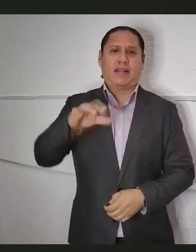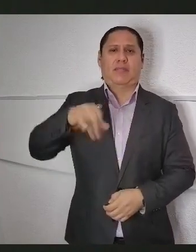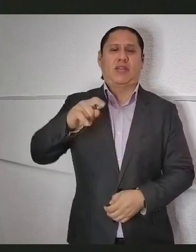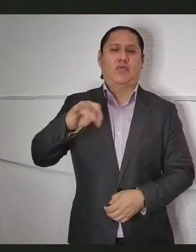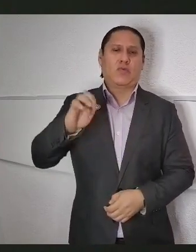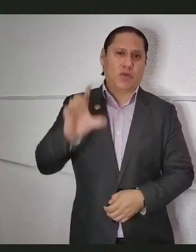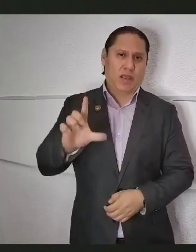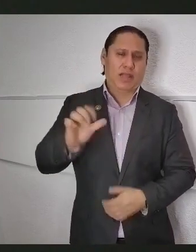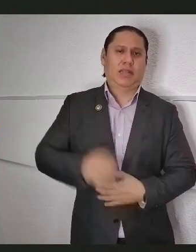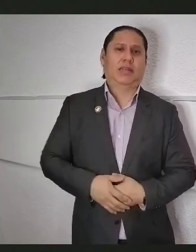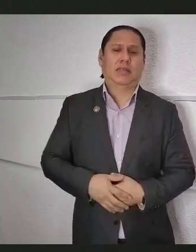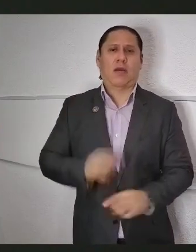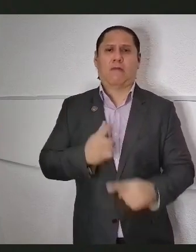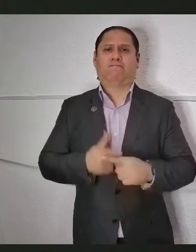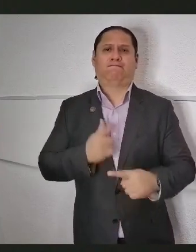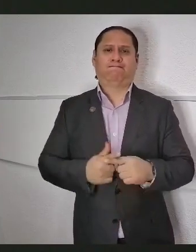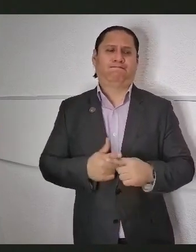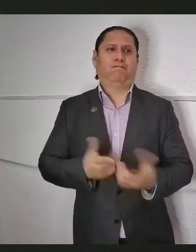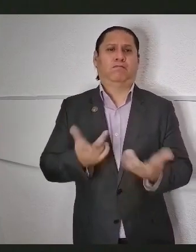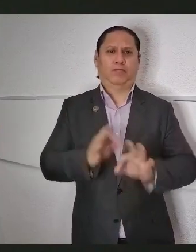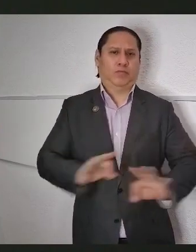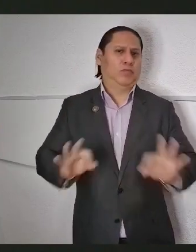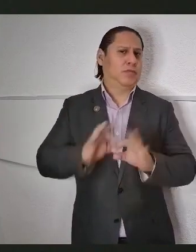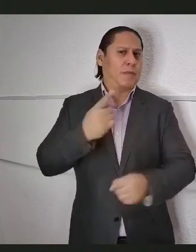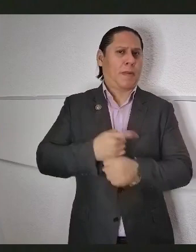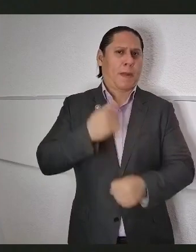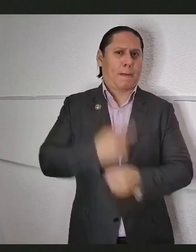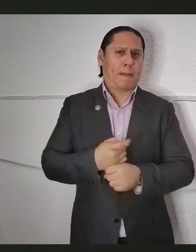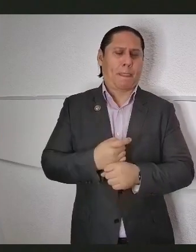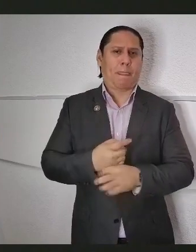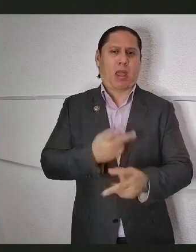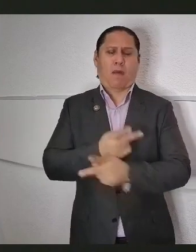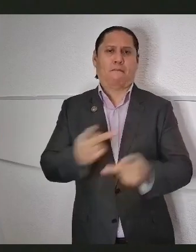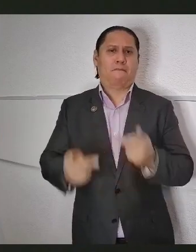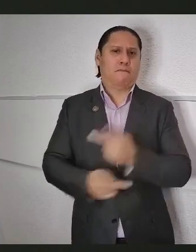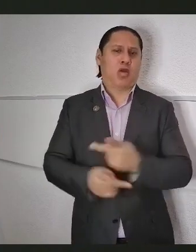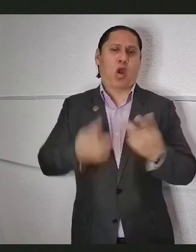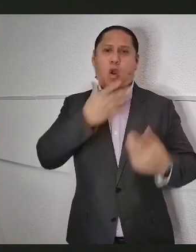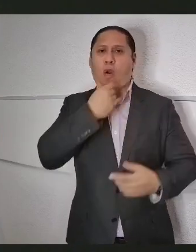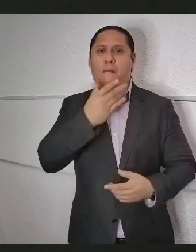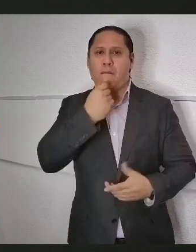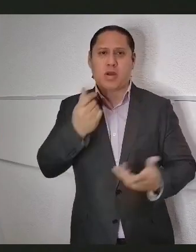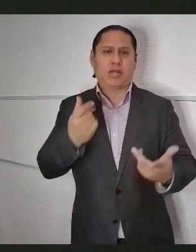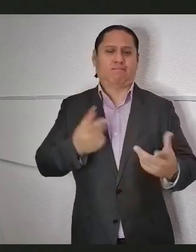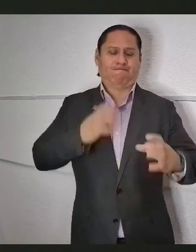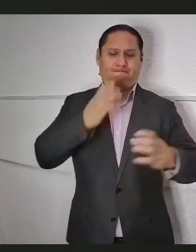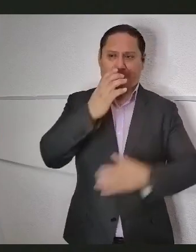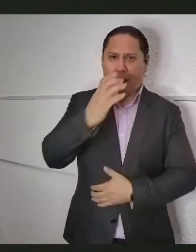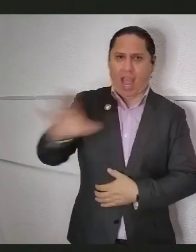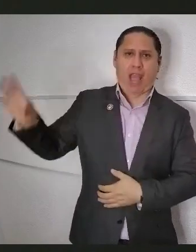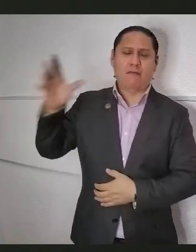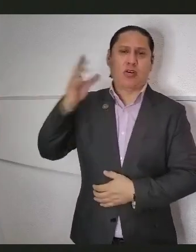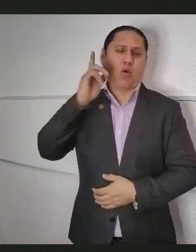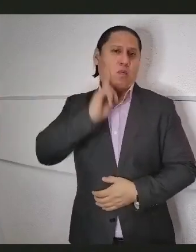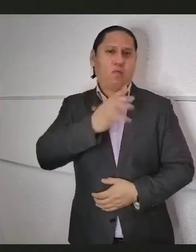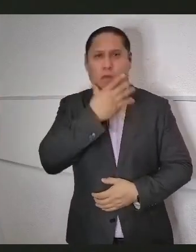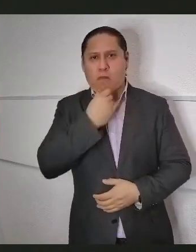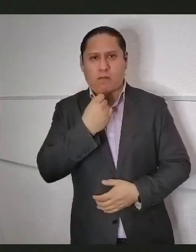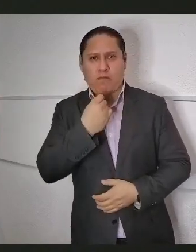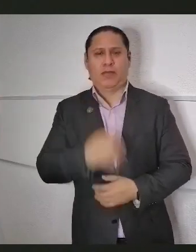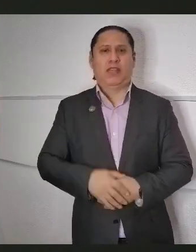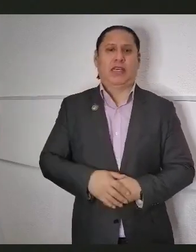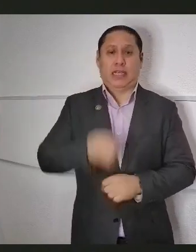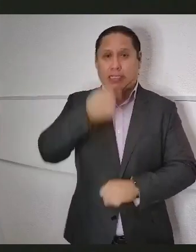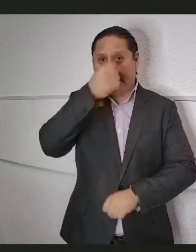Obrador, quien tiene como prioridad a las y los productores del campo. Por medio de la Secretaría de Bienestar,